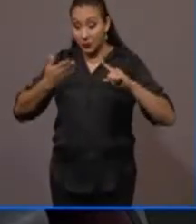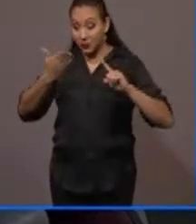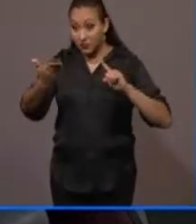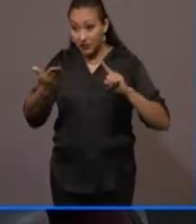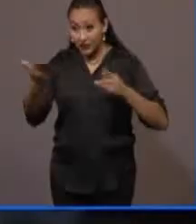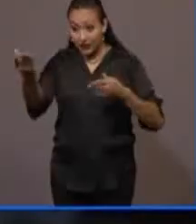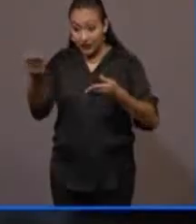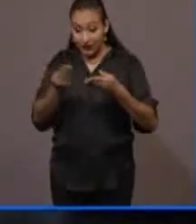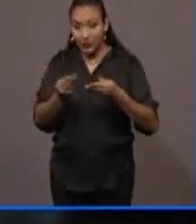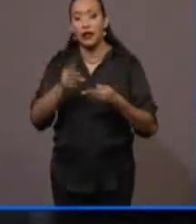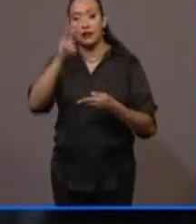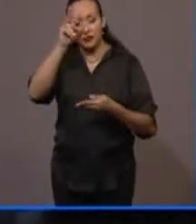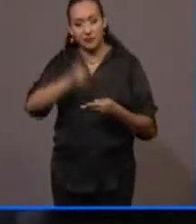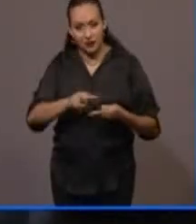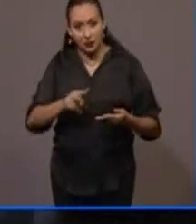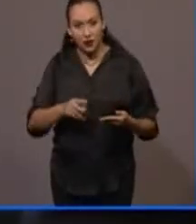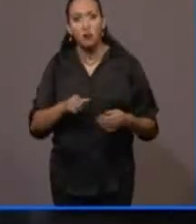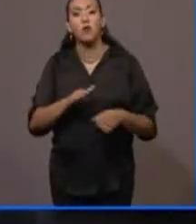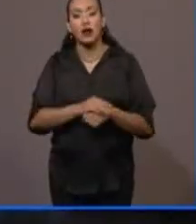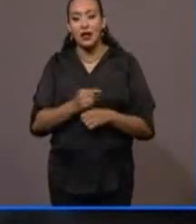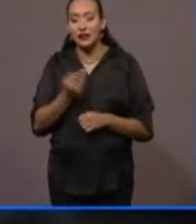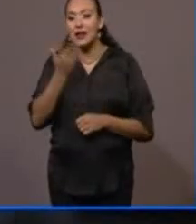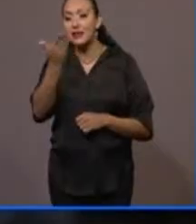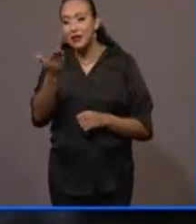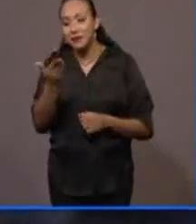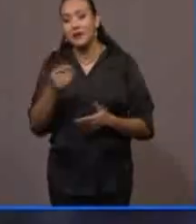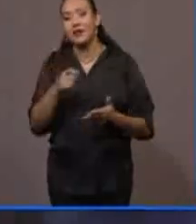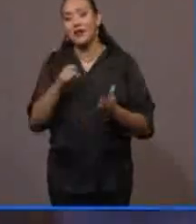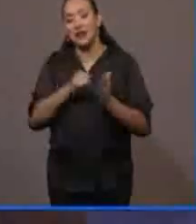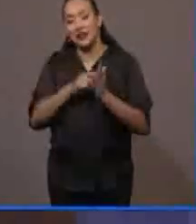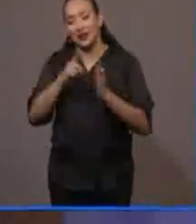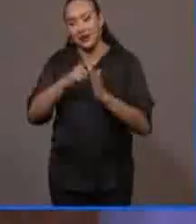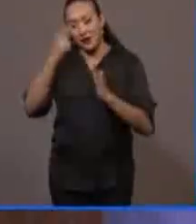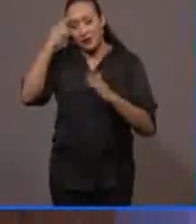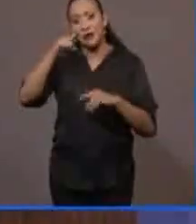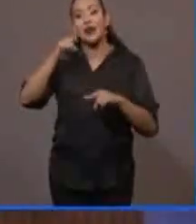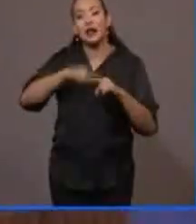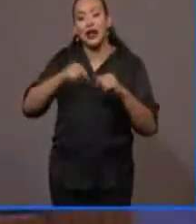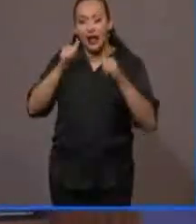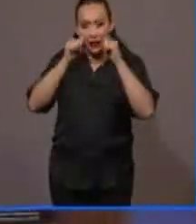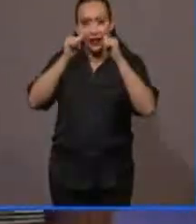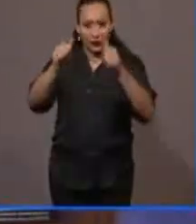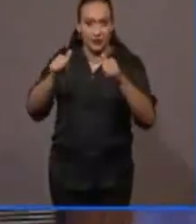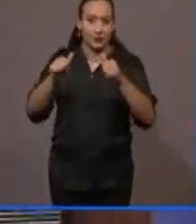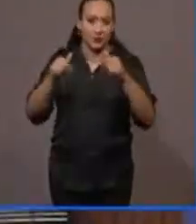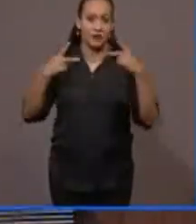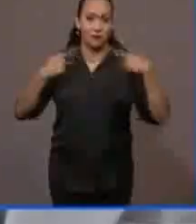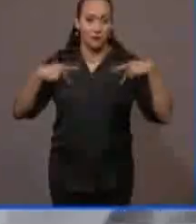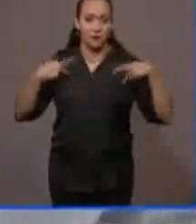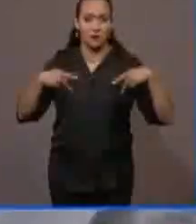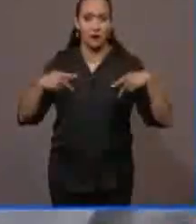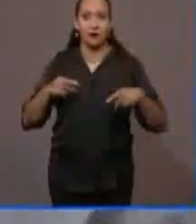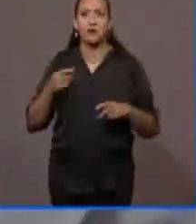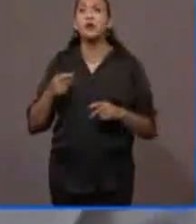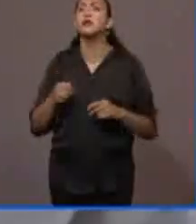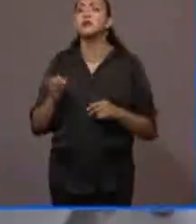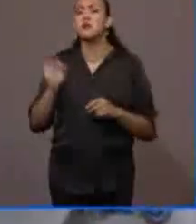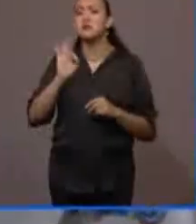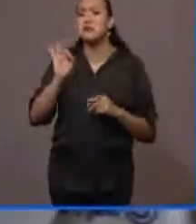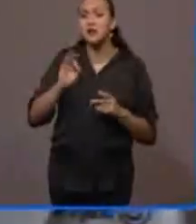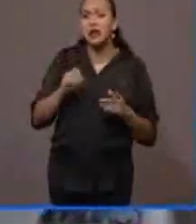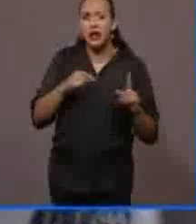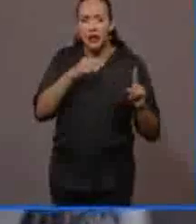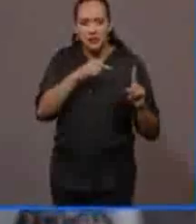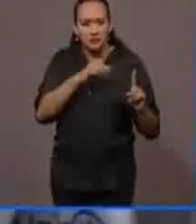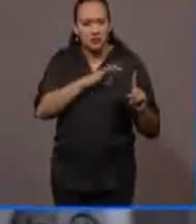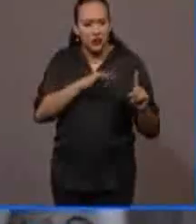son ciertos, ya que si se solicita la suspensión de plano contra la omisión de recibir atención médica adecuada, al tratarse de un acto